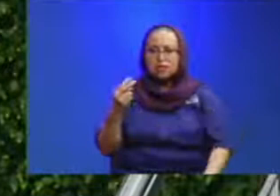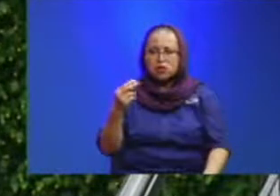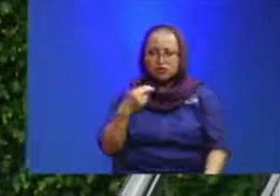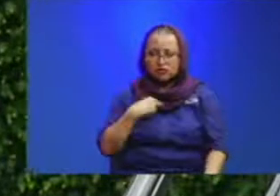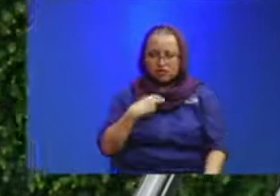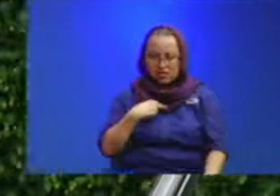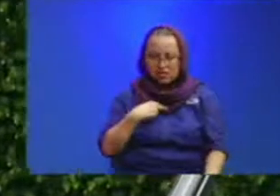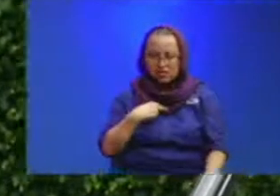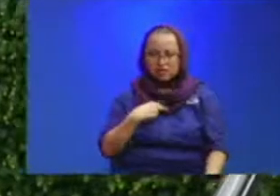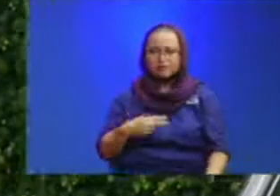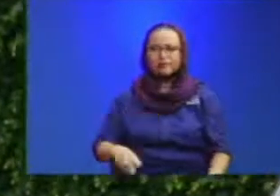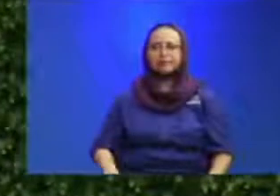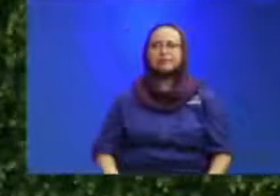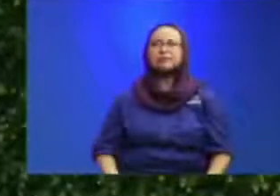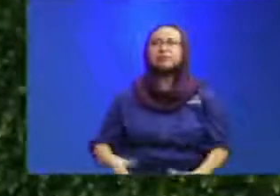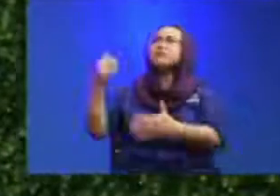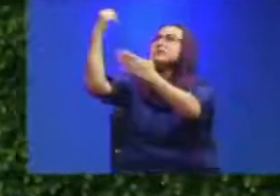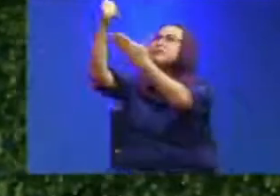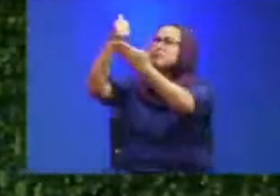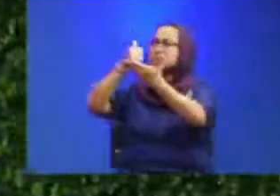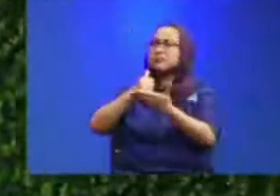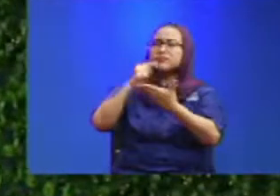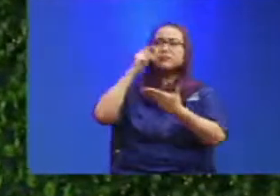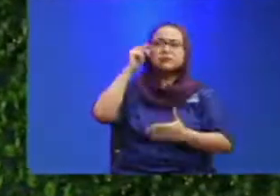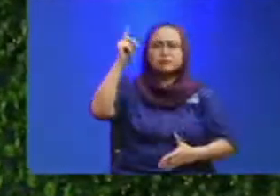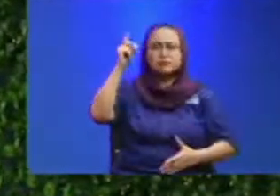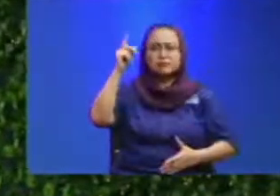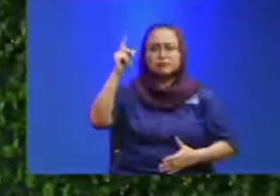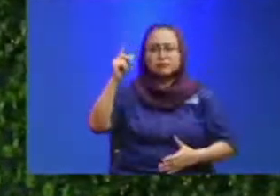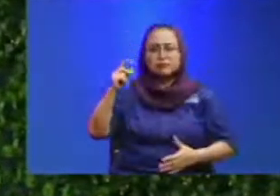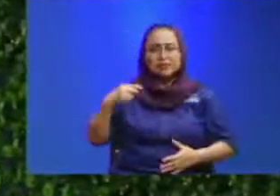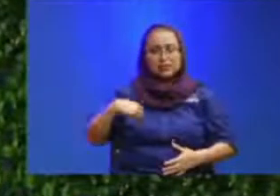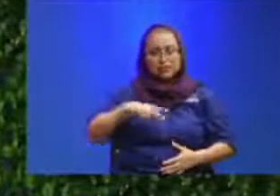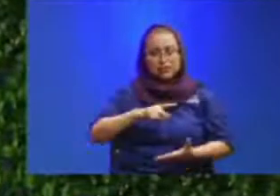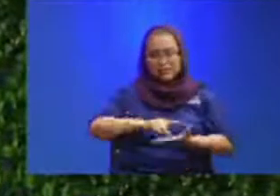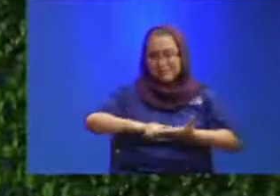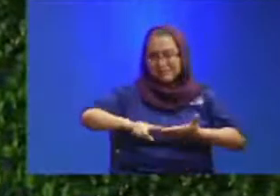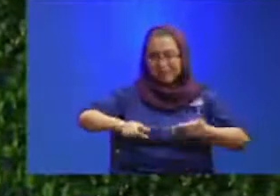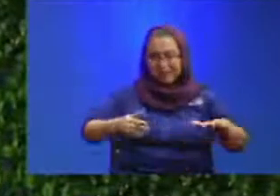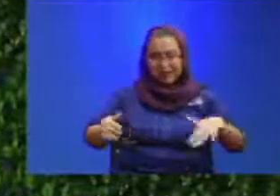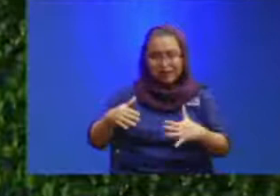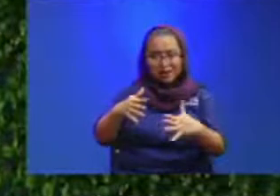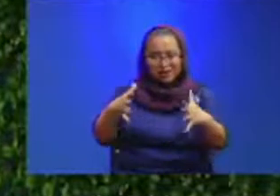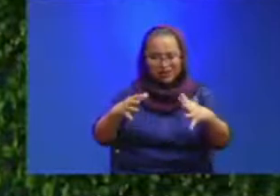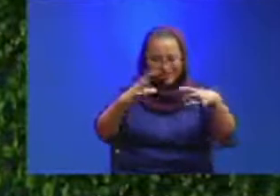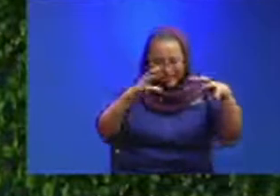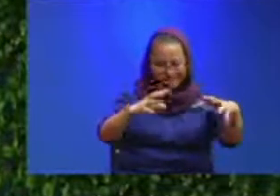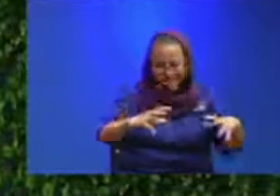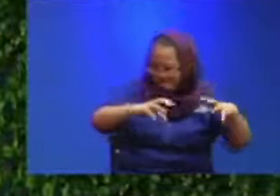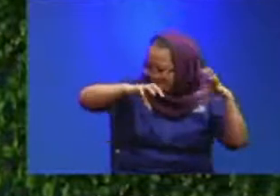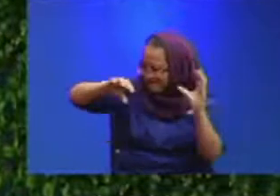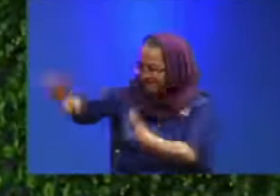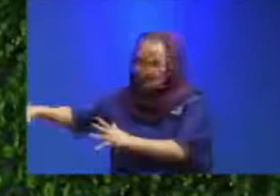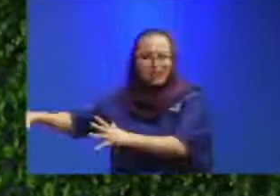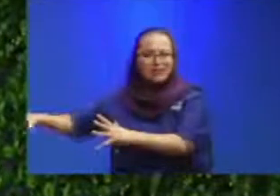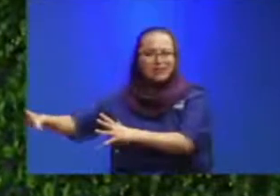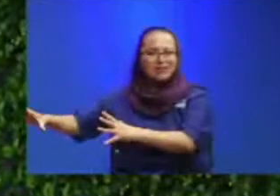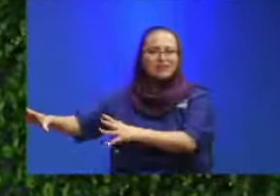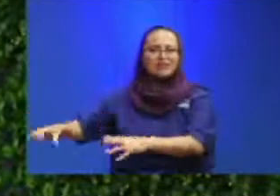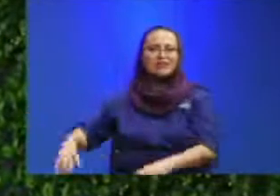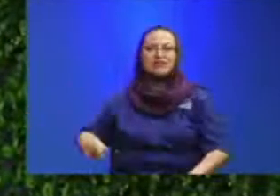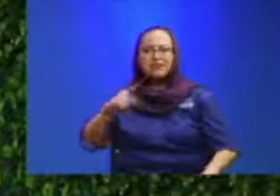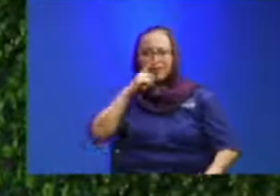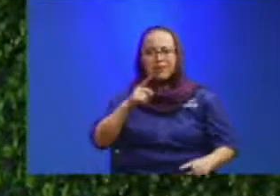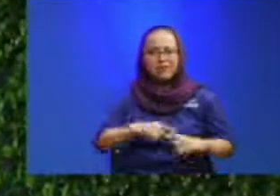avanzar ayúdanos señor para poder despegar el camino y ayúdanos para poder después de pedregal también la